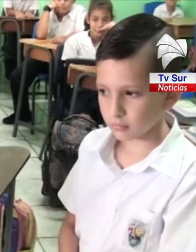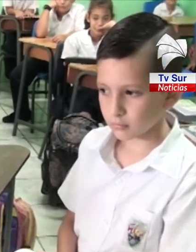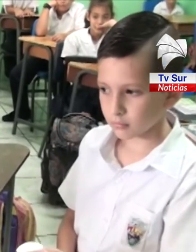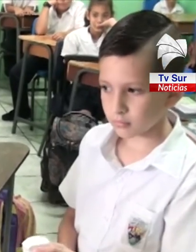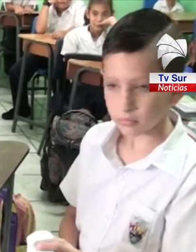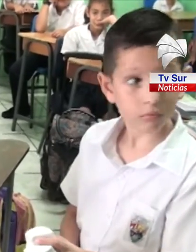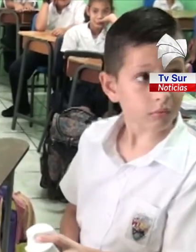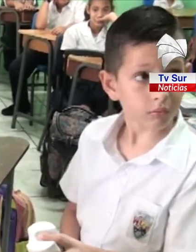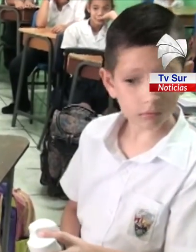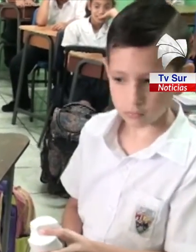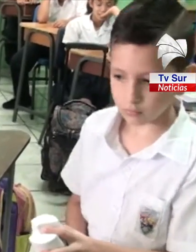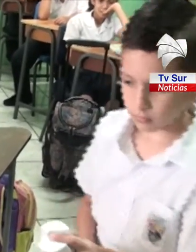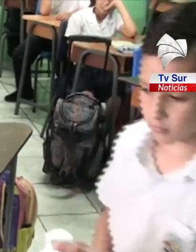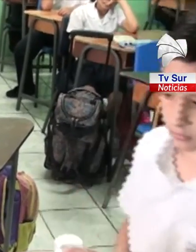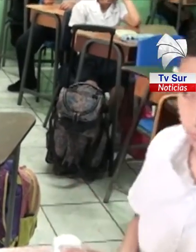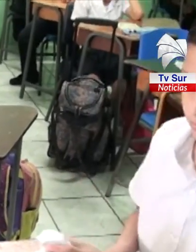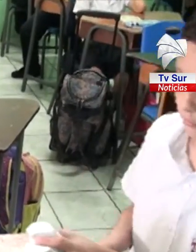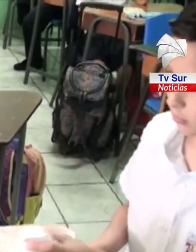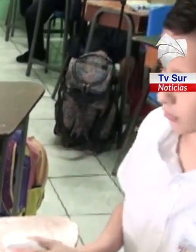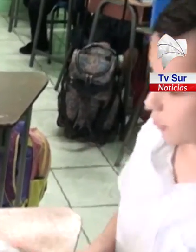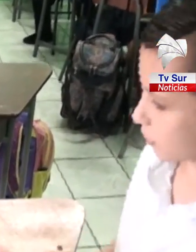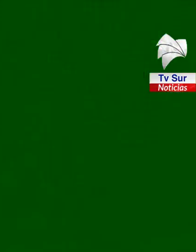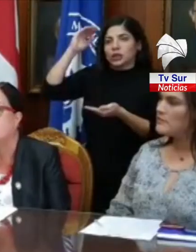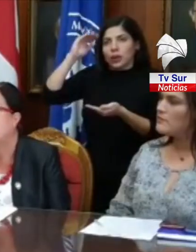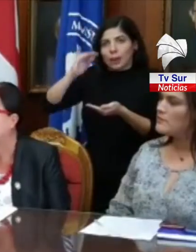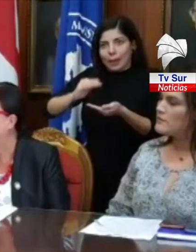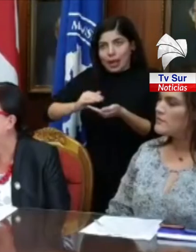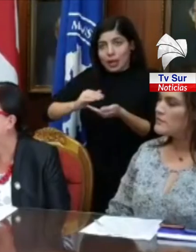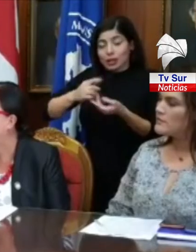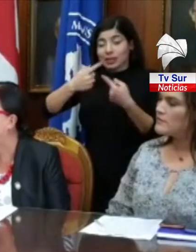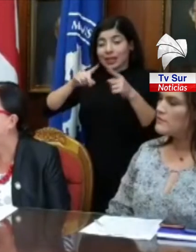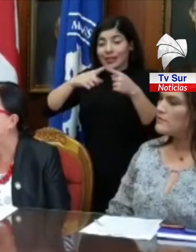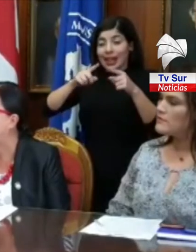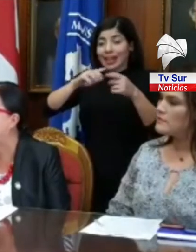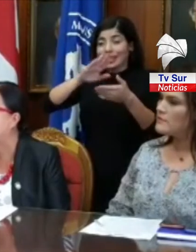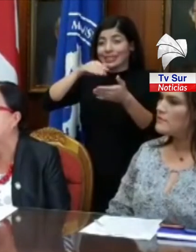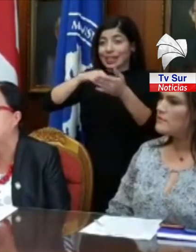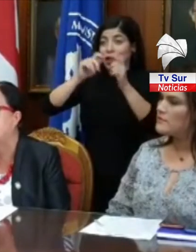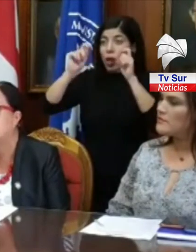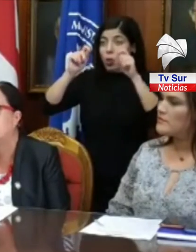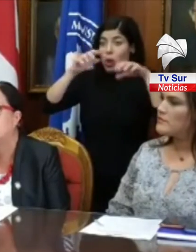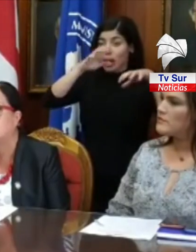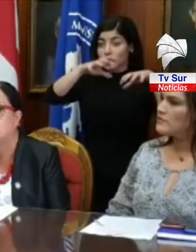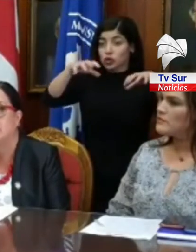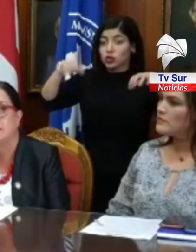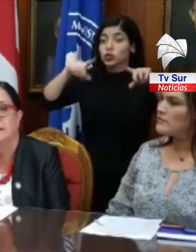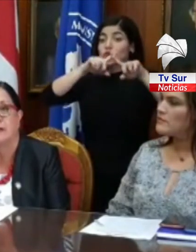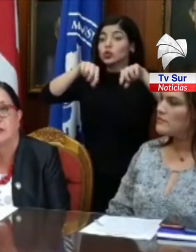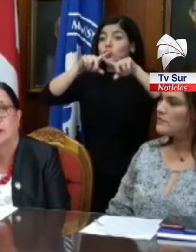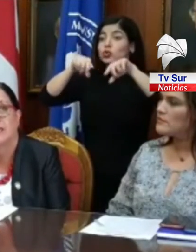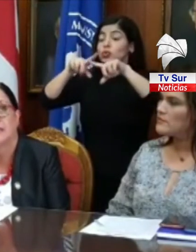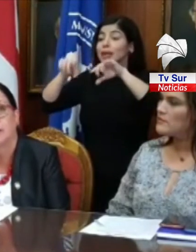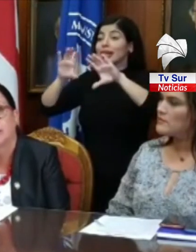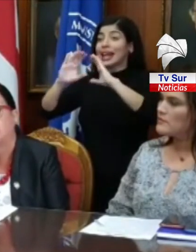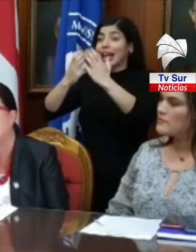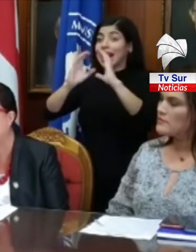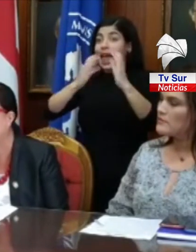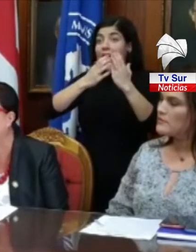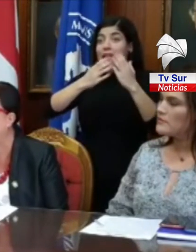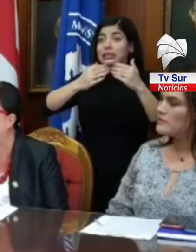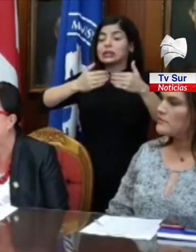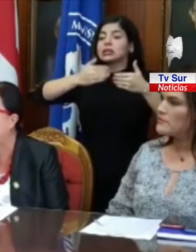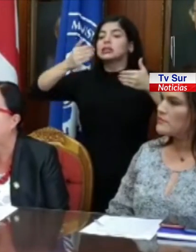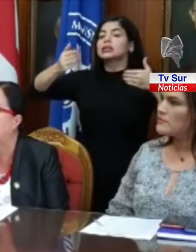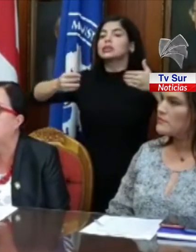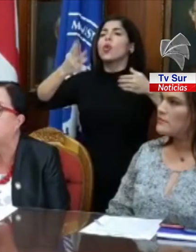riesgo, además del faltante de agua potable. Los centros educativos que vamos a estar suspendiendo las lecciones hasta por 14